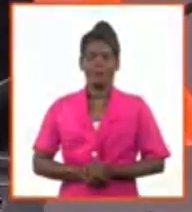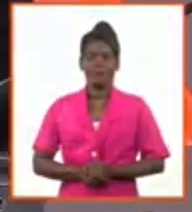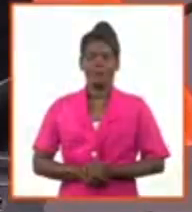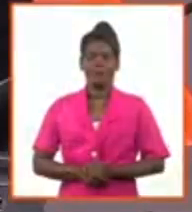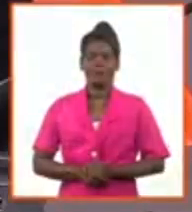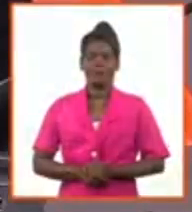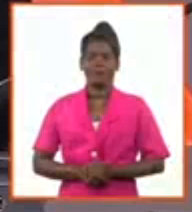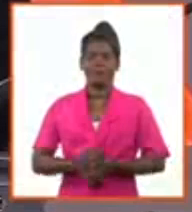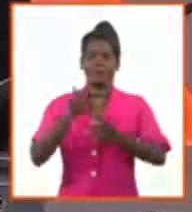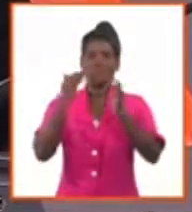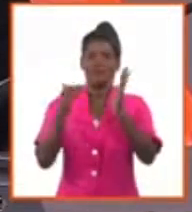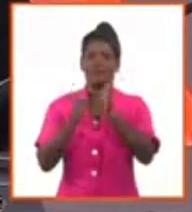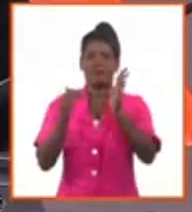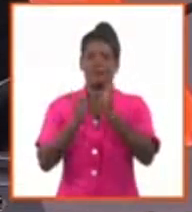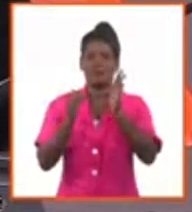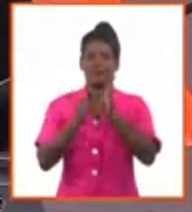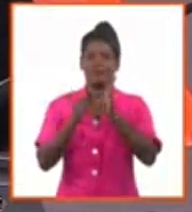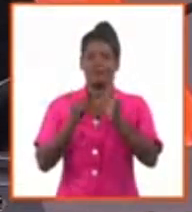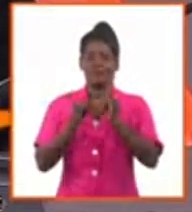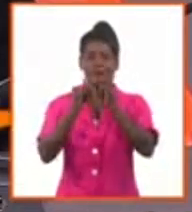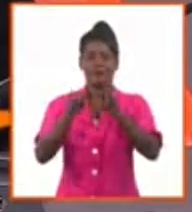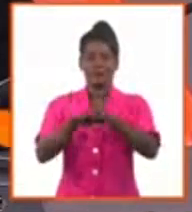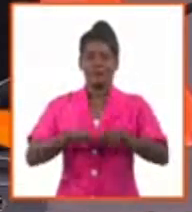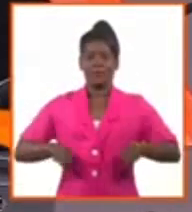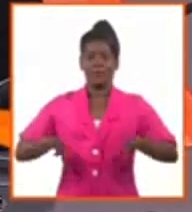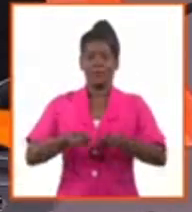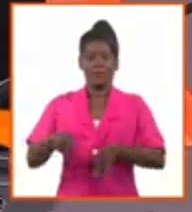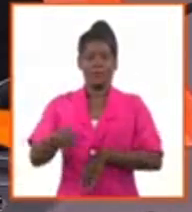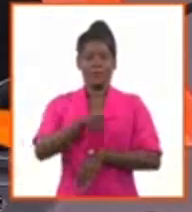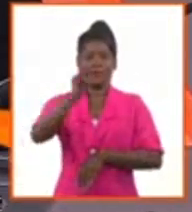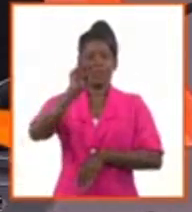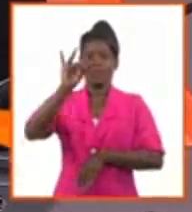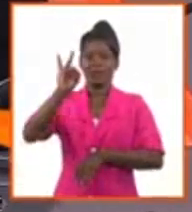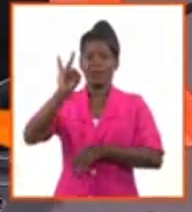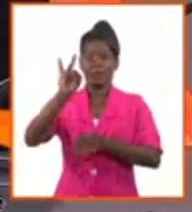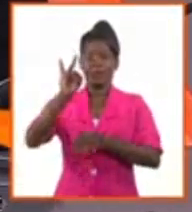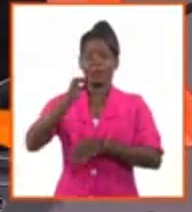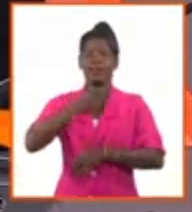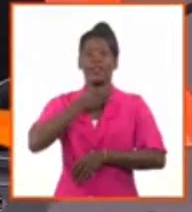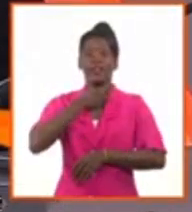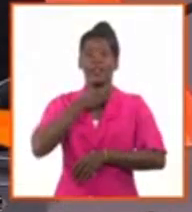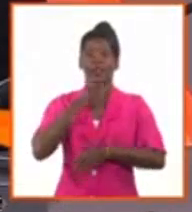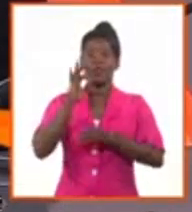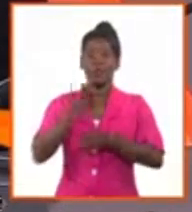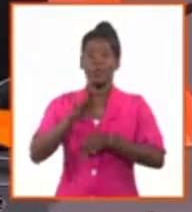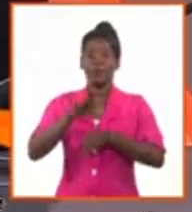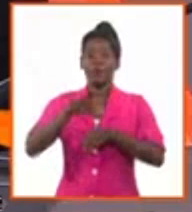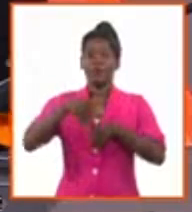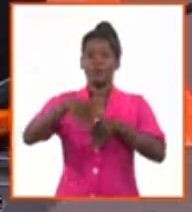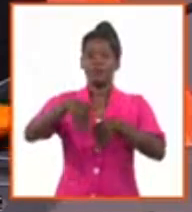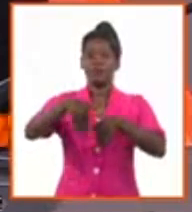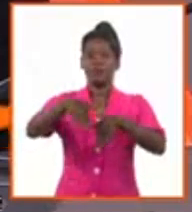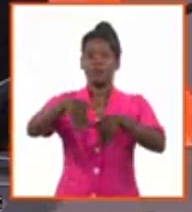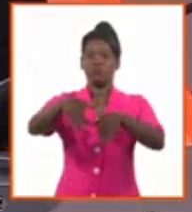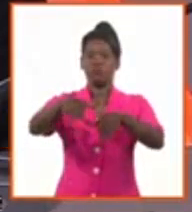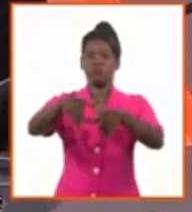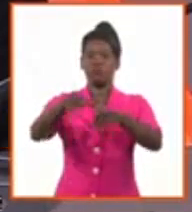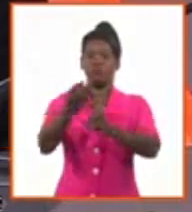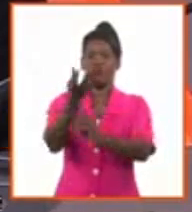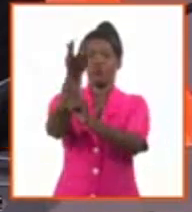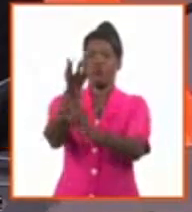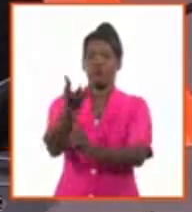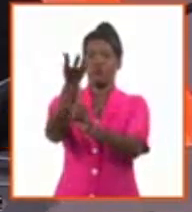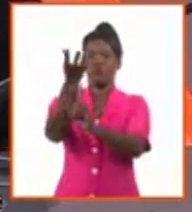Muy buenas tardes, estimados televidentes y radioyentes. El pasado 27 de enero, en la Marcha de las Antorchas, fue convocado el 10º Congreso de